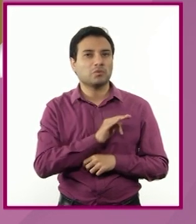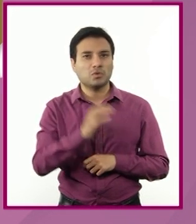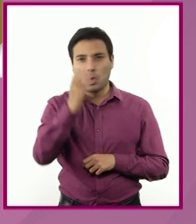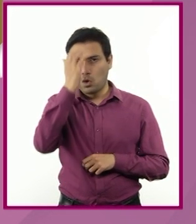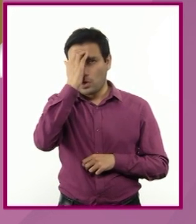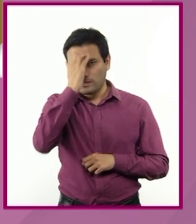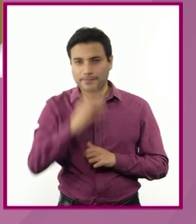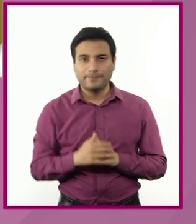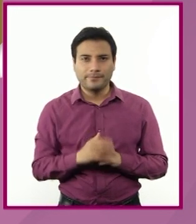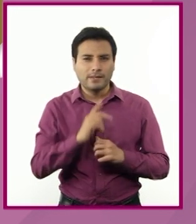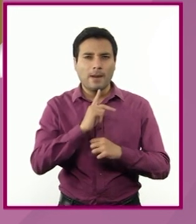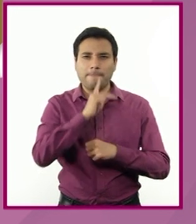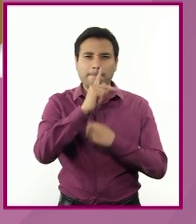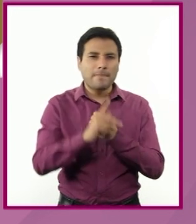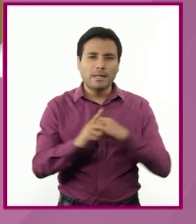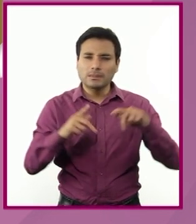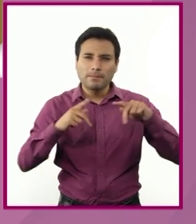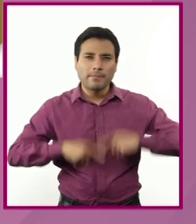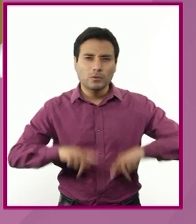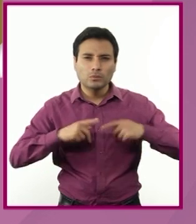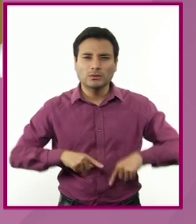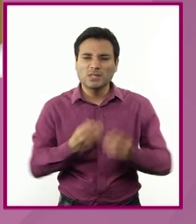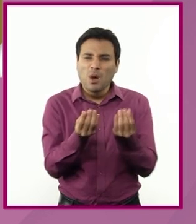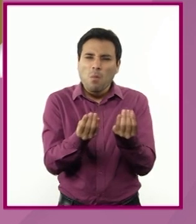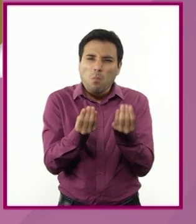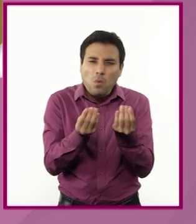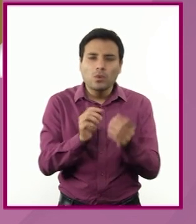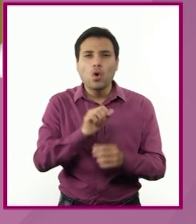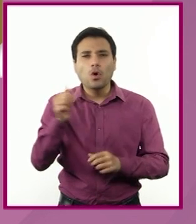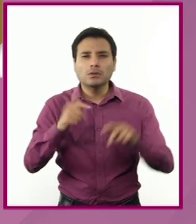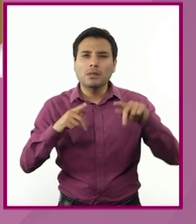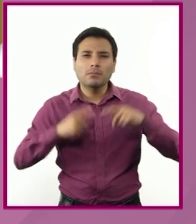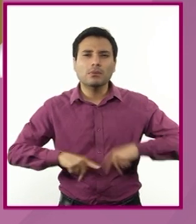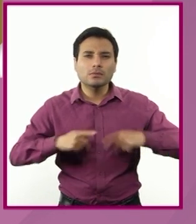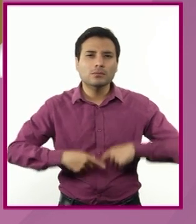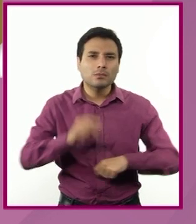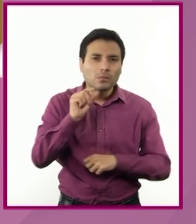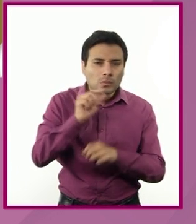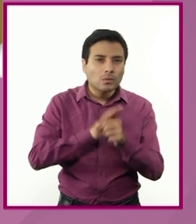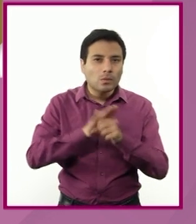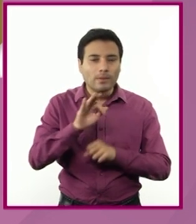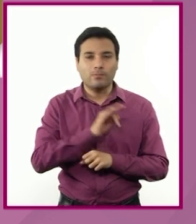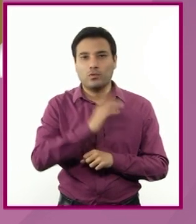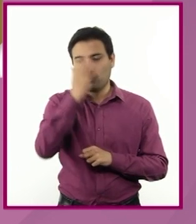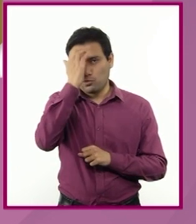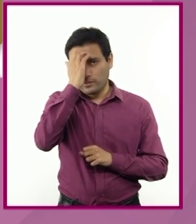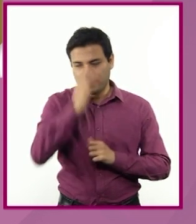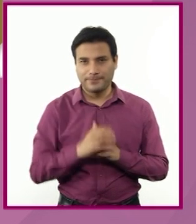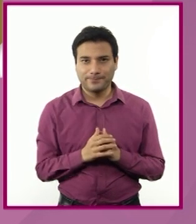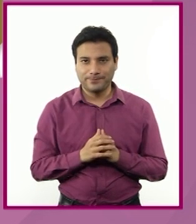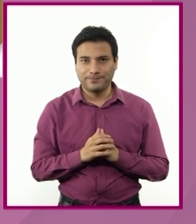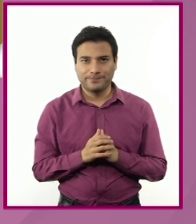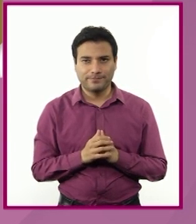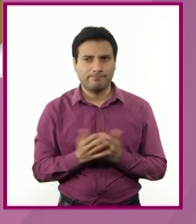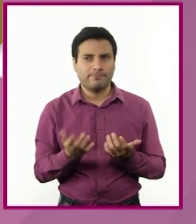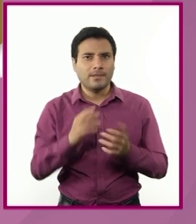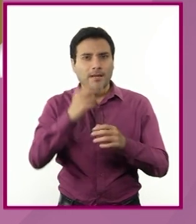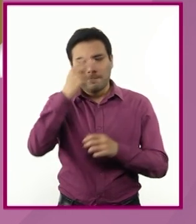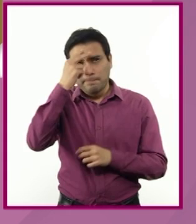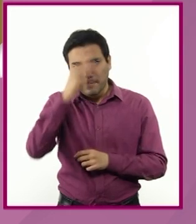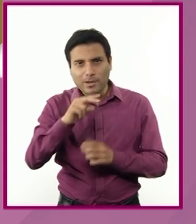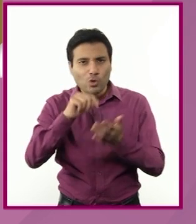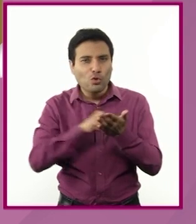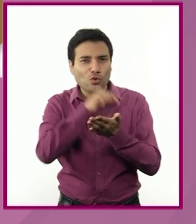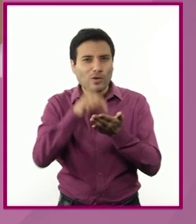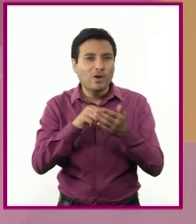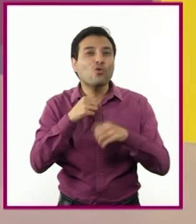mirada cuáles son los países más y menos densamente poblados. Identifiquen qué lugar ocupa nuestro país